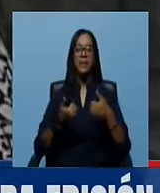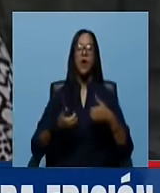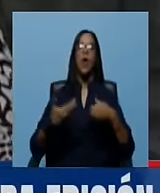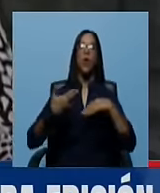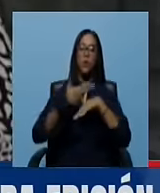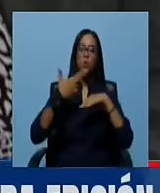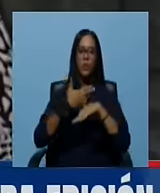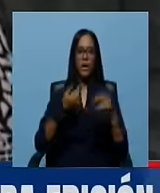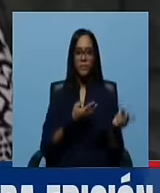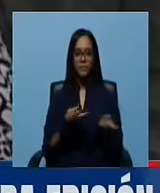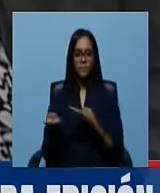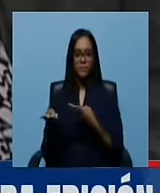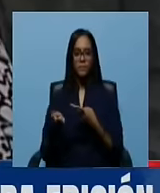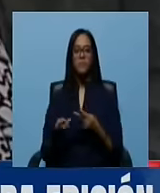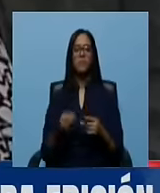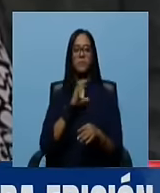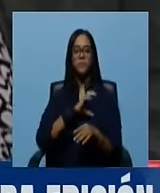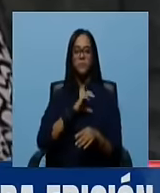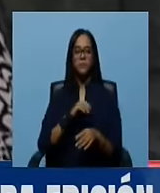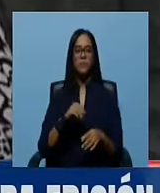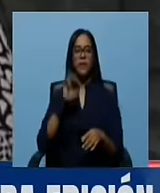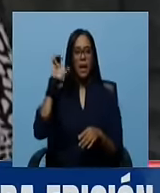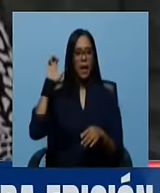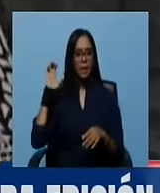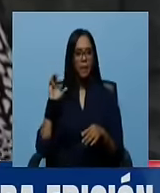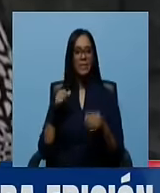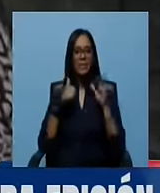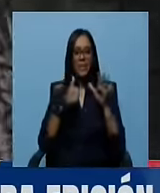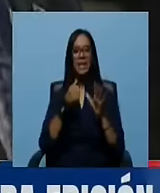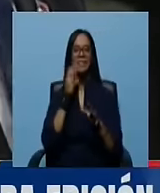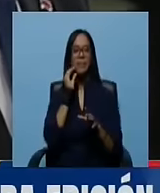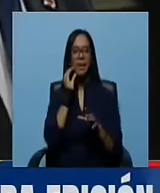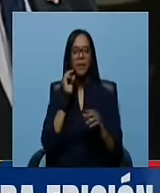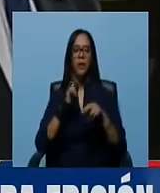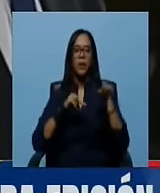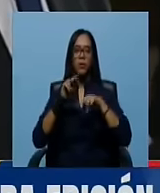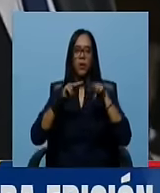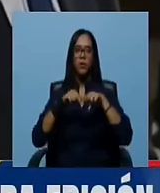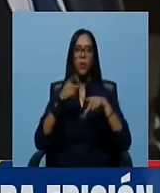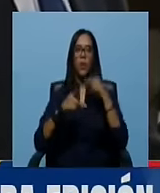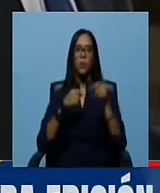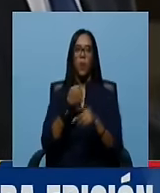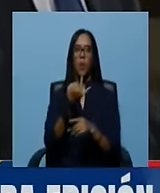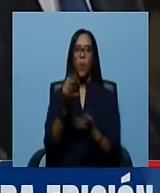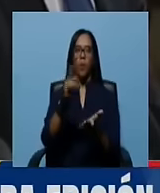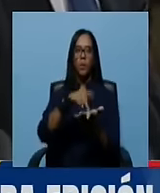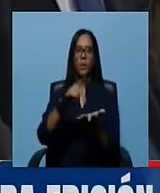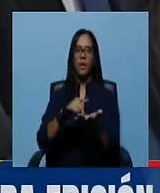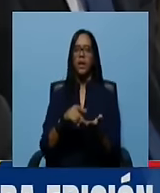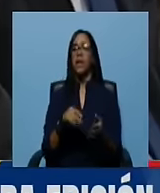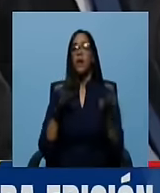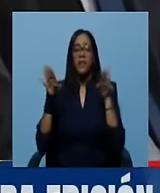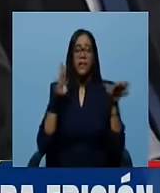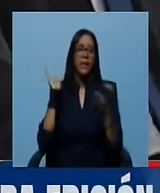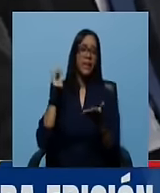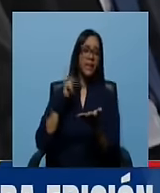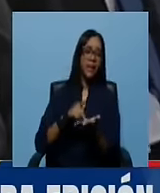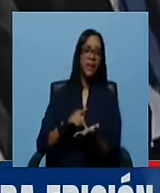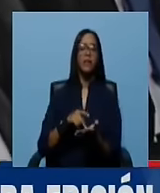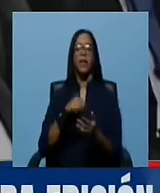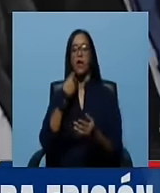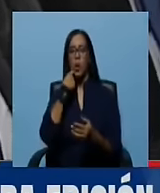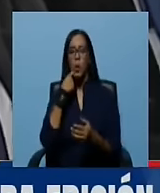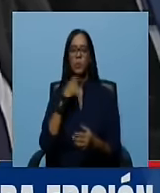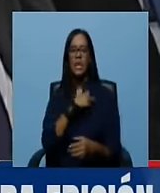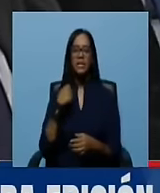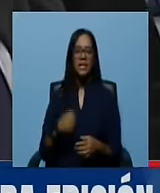comisión de cada país de 6 expertos para construir ese producto multidestino. Entonces los turistas que vengan de Rusia, de China, de